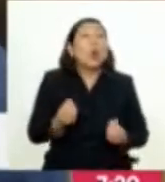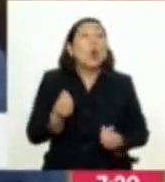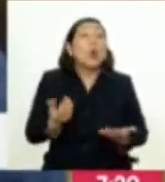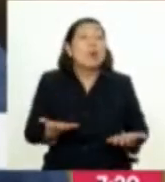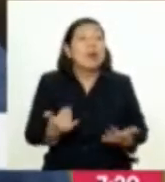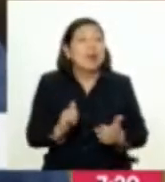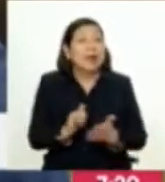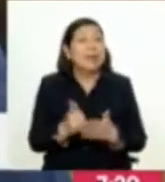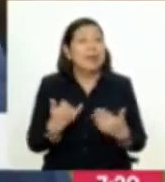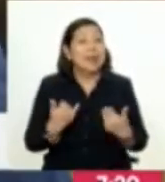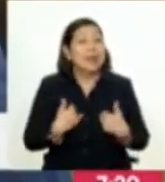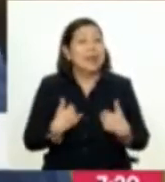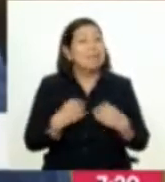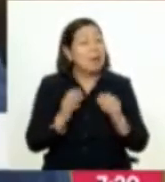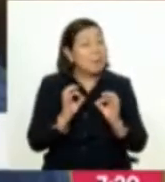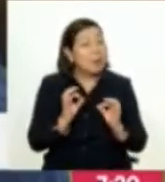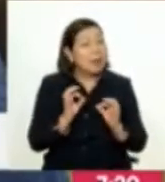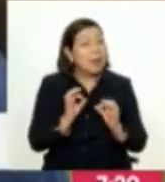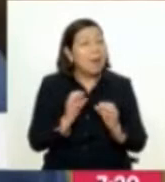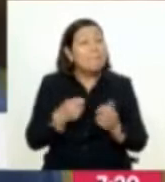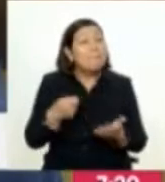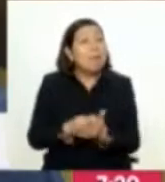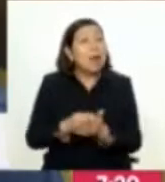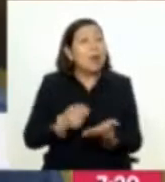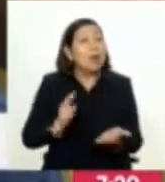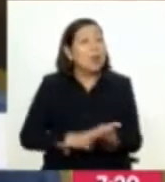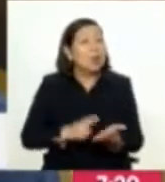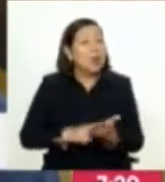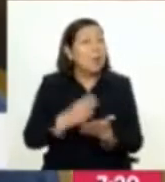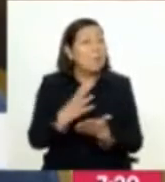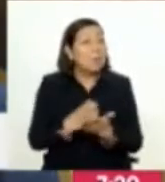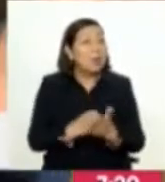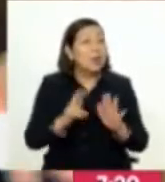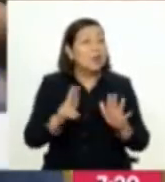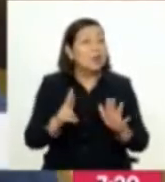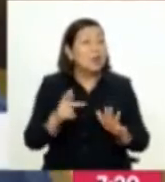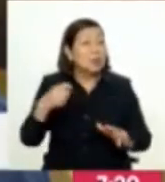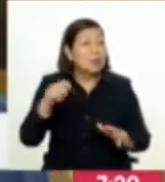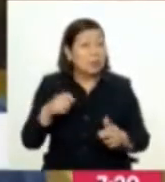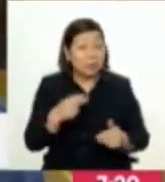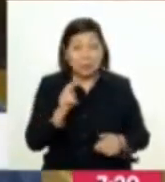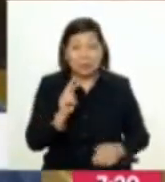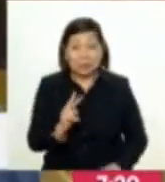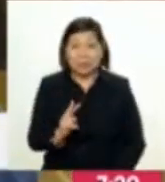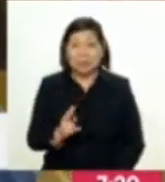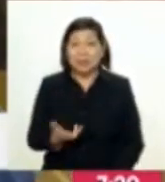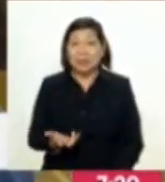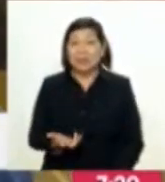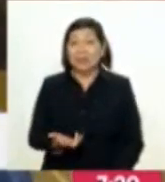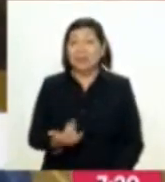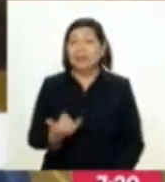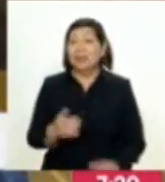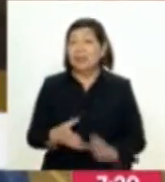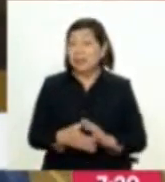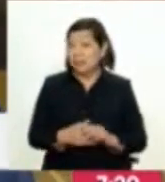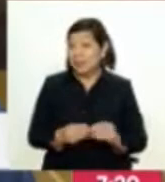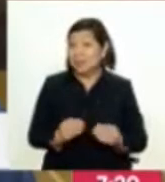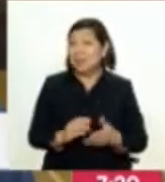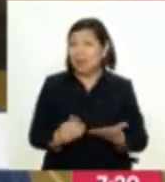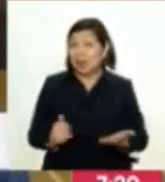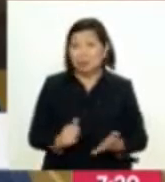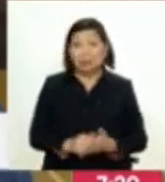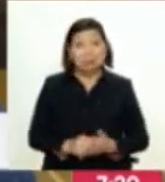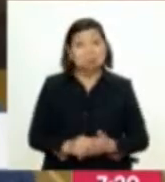condición es que tengamos una presión tributaria de no menos de 18%. Y miremos la presión tributaria histórica, ¿no?